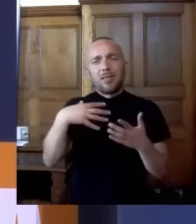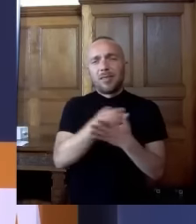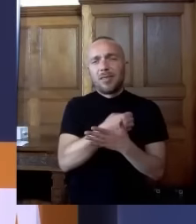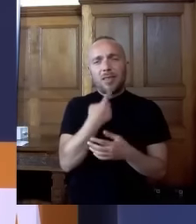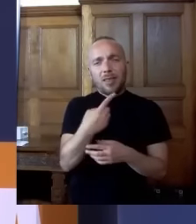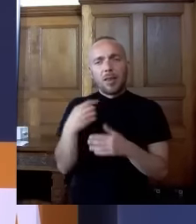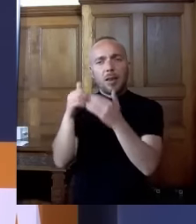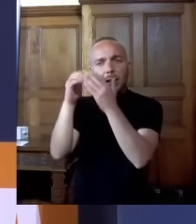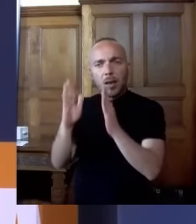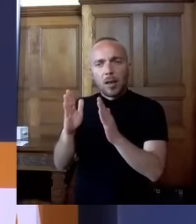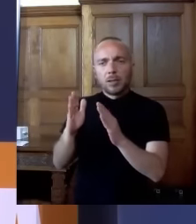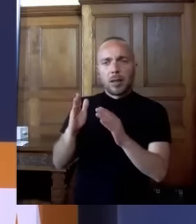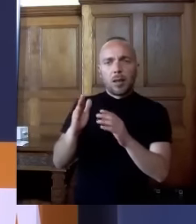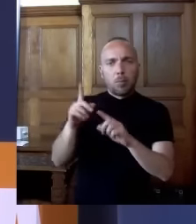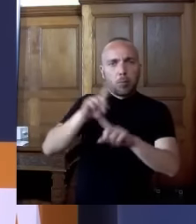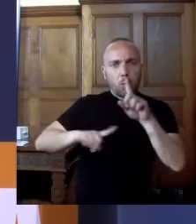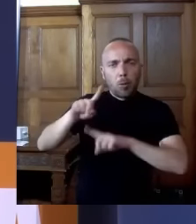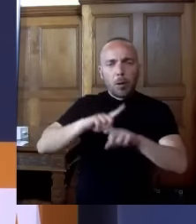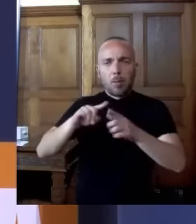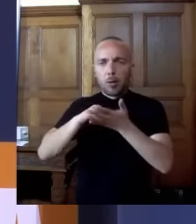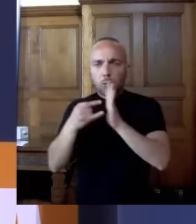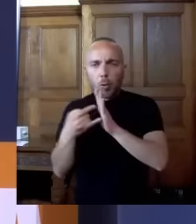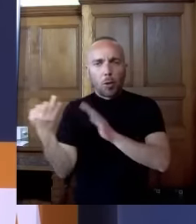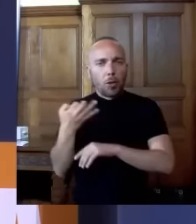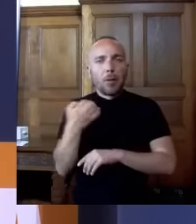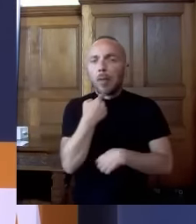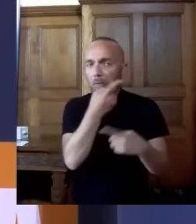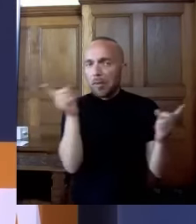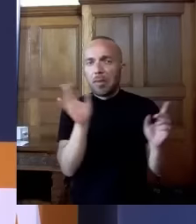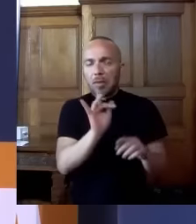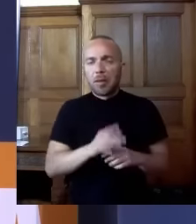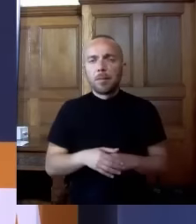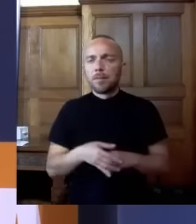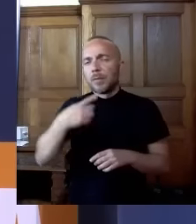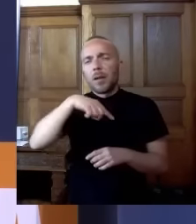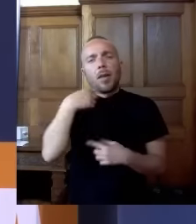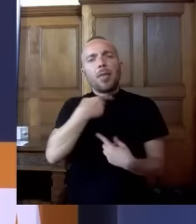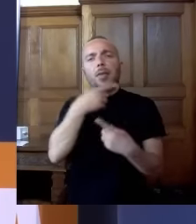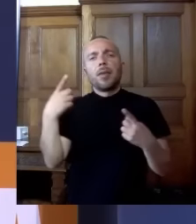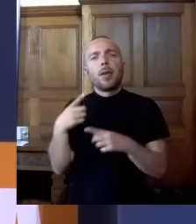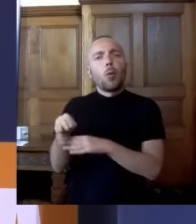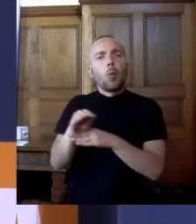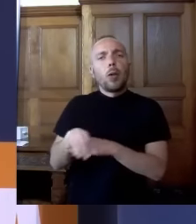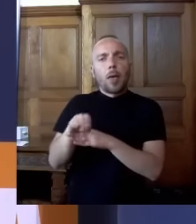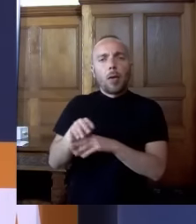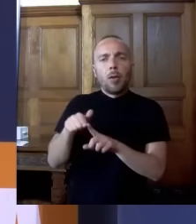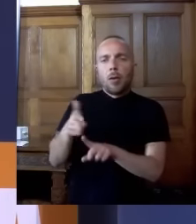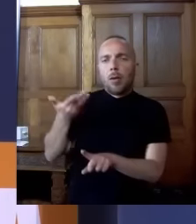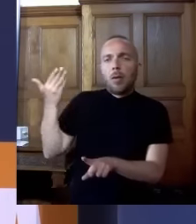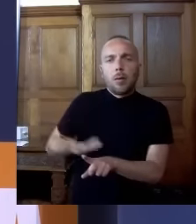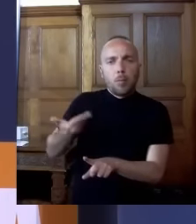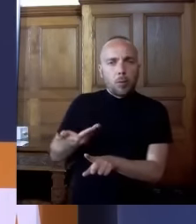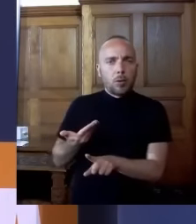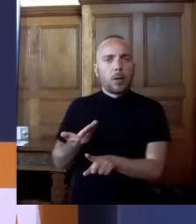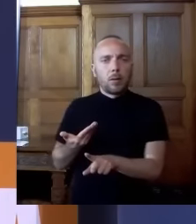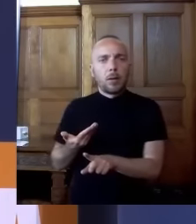bizzar aroaz eta konon bidea jarri behara guti esaten dute zaintza oso garants dela eta